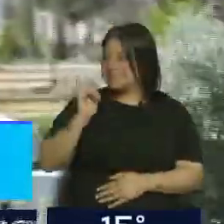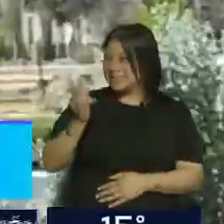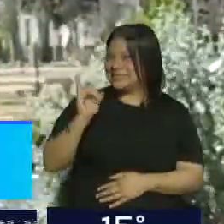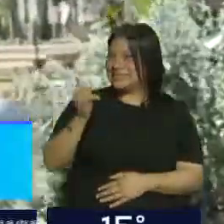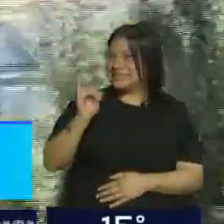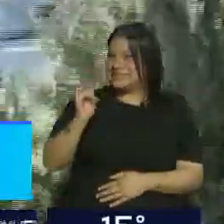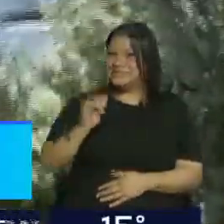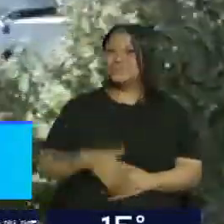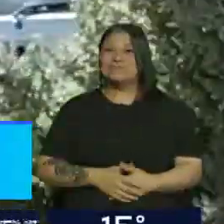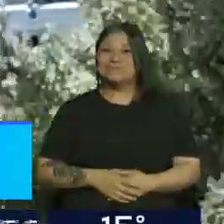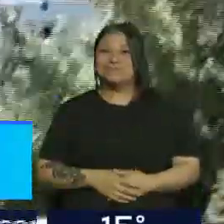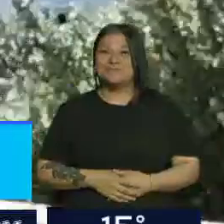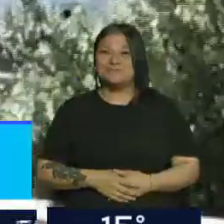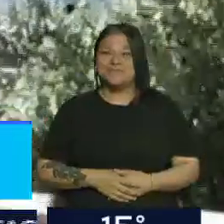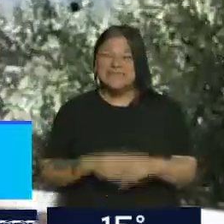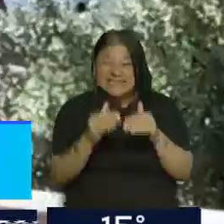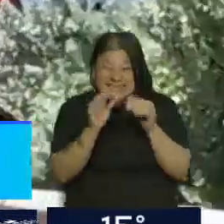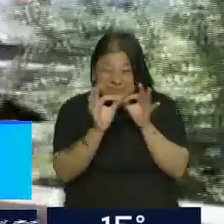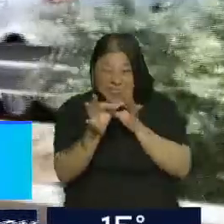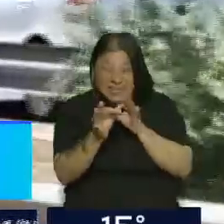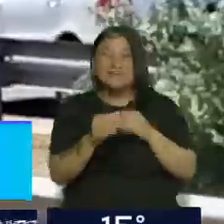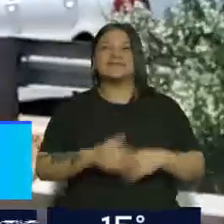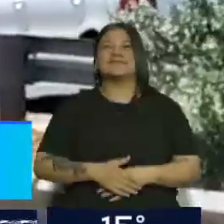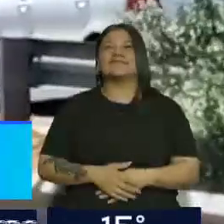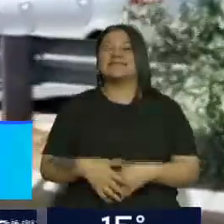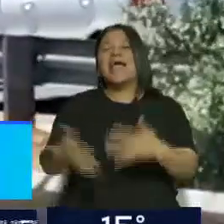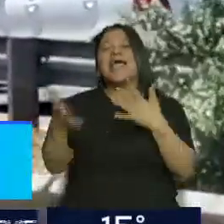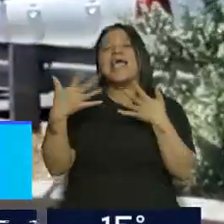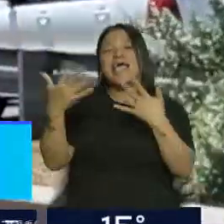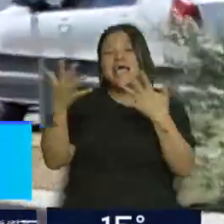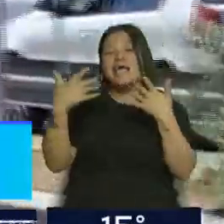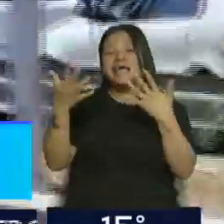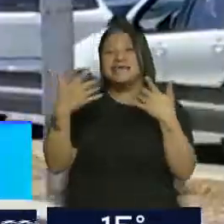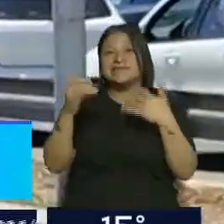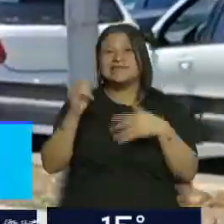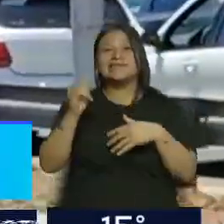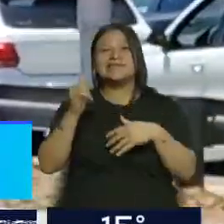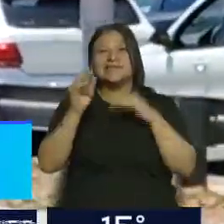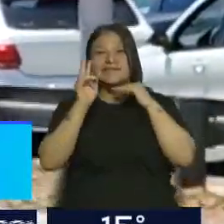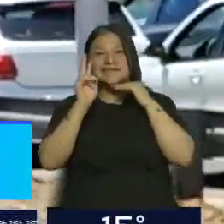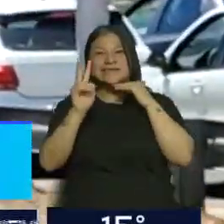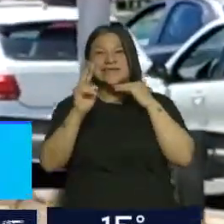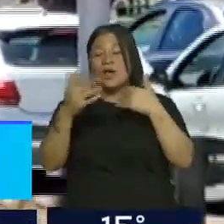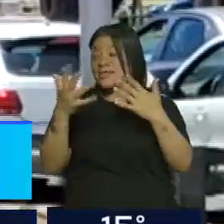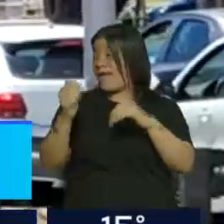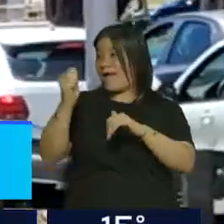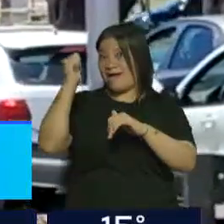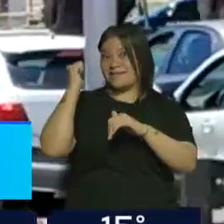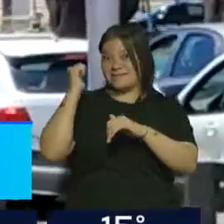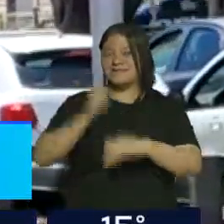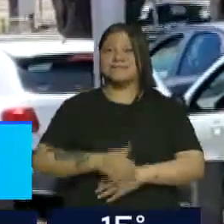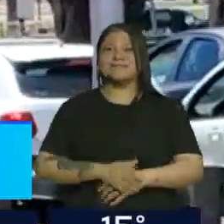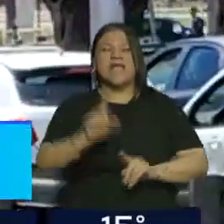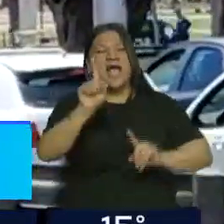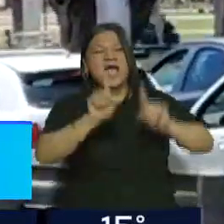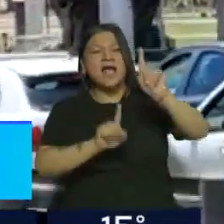Se ve. Ya se está moviendo. Ahí la tenemos, está cerquita. Los hinchas aquí detrás. Sí, claro que sí, los hinchas atrás nuestro.